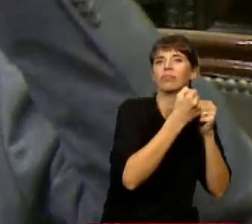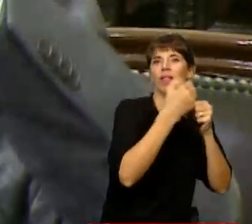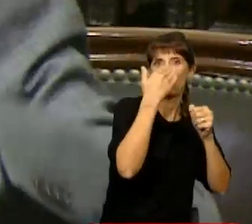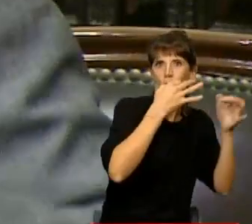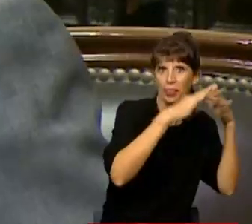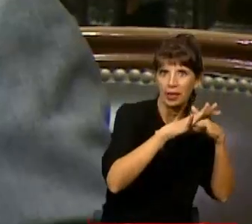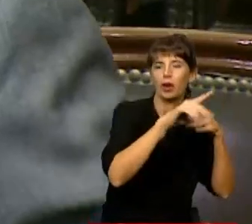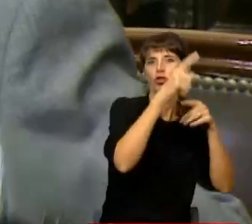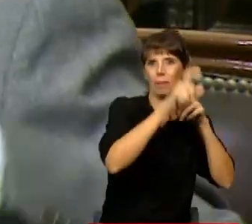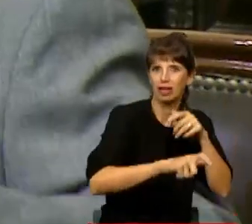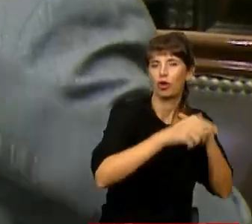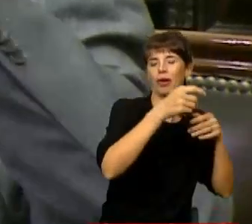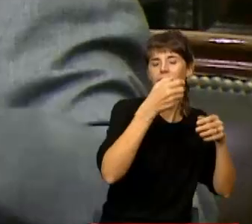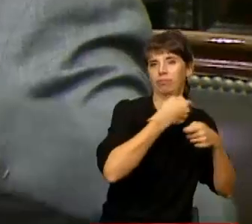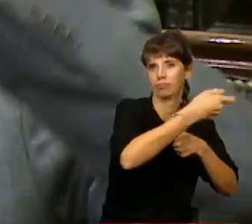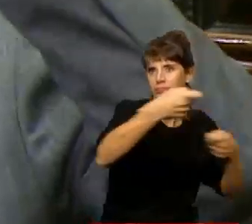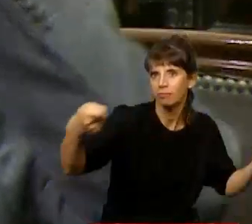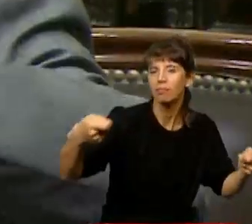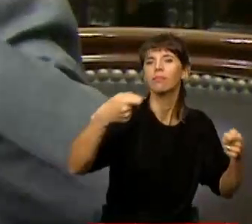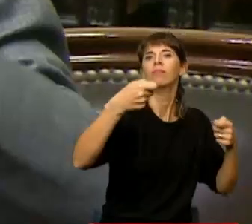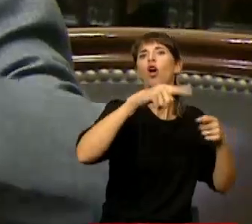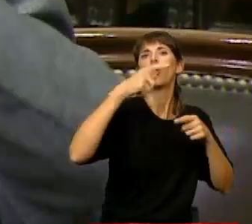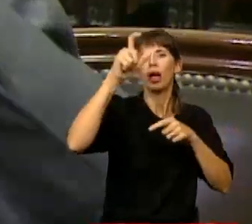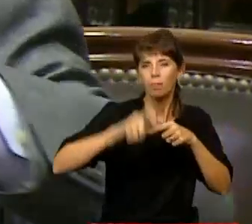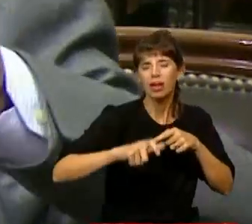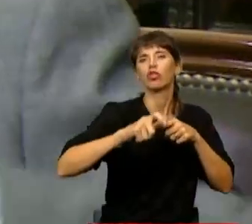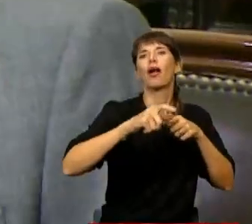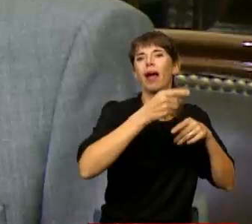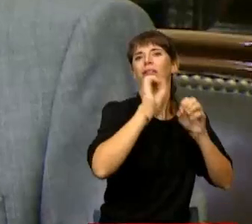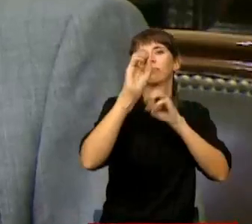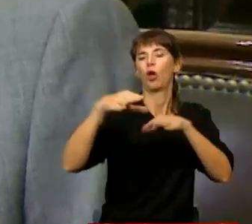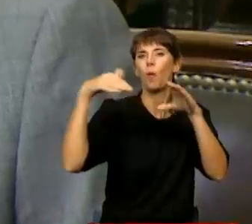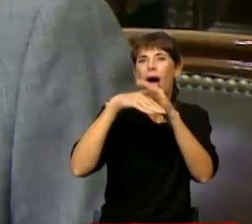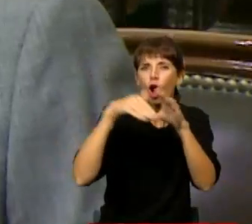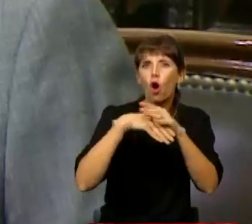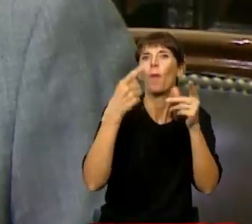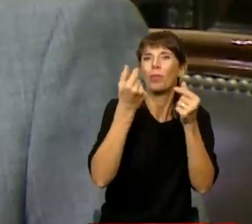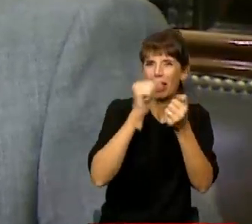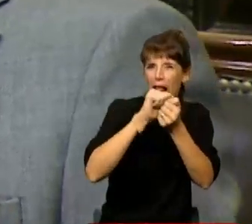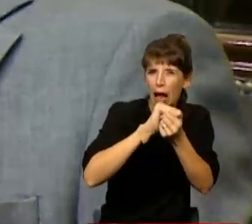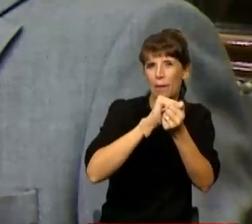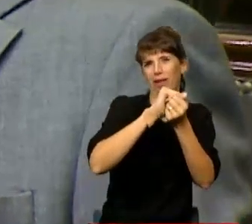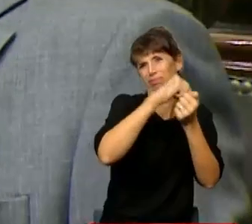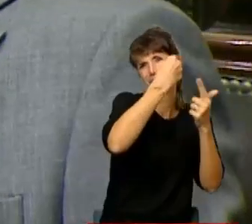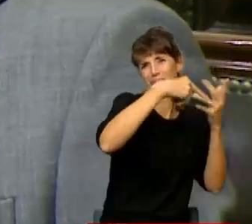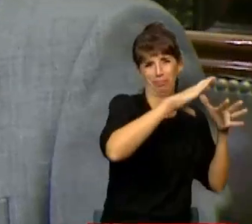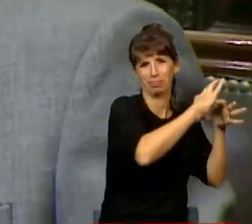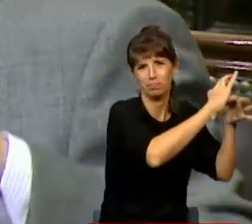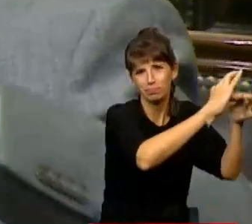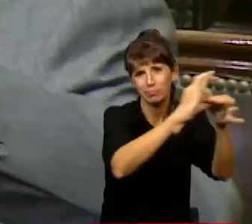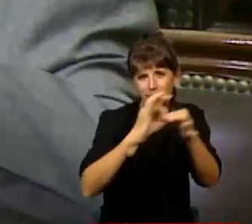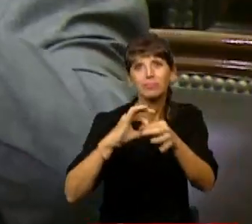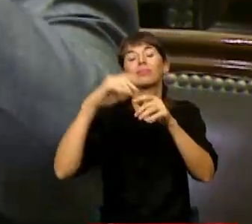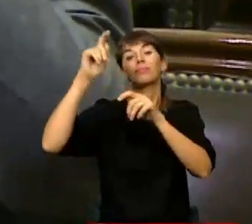que la distribuye, existe un sistema bancario que lava el dinero que produce todo ese tipo de cuestiones, existen los